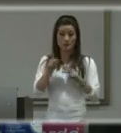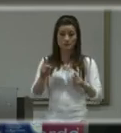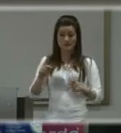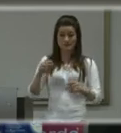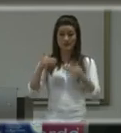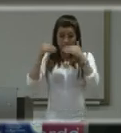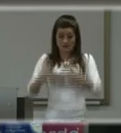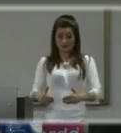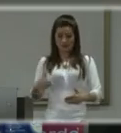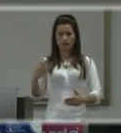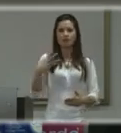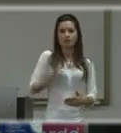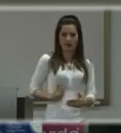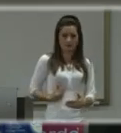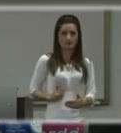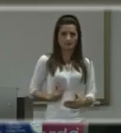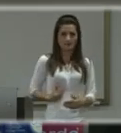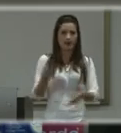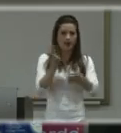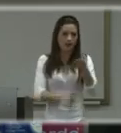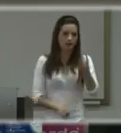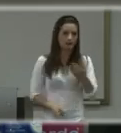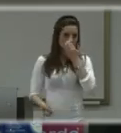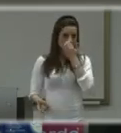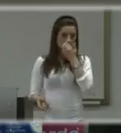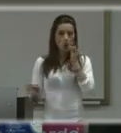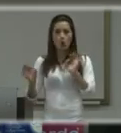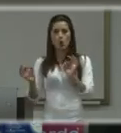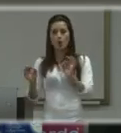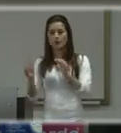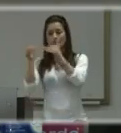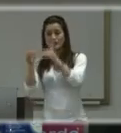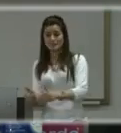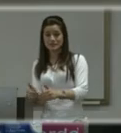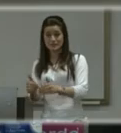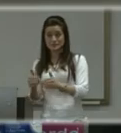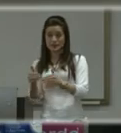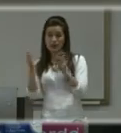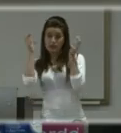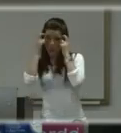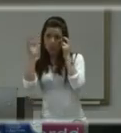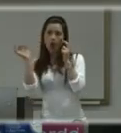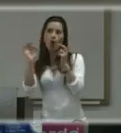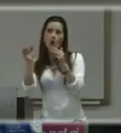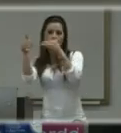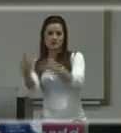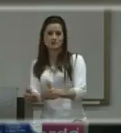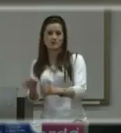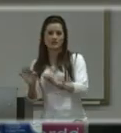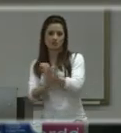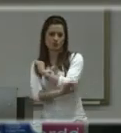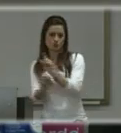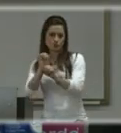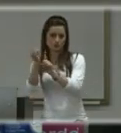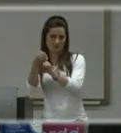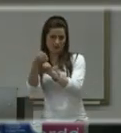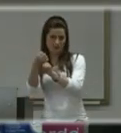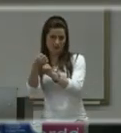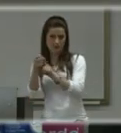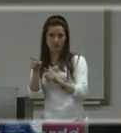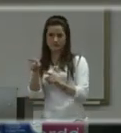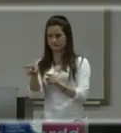discapacidad, o cuando hay personas con discapacidad intelectual o psicosocial, es, digamos, si ya es